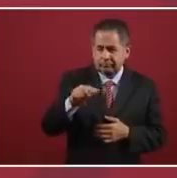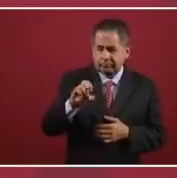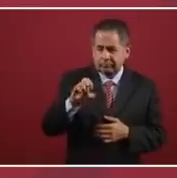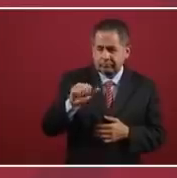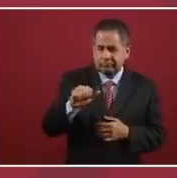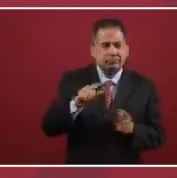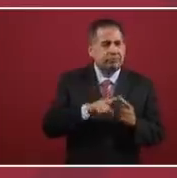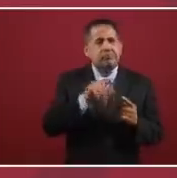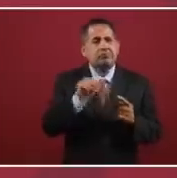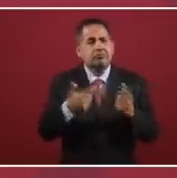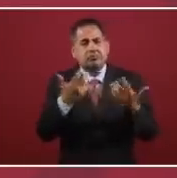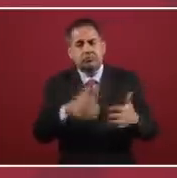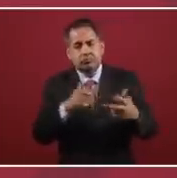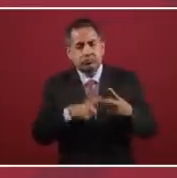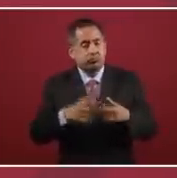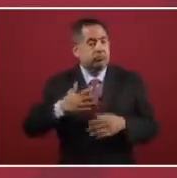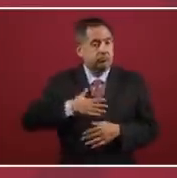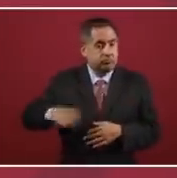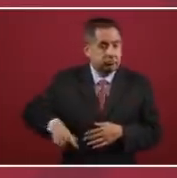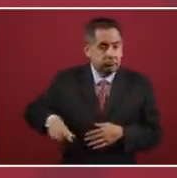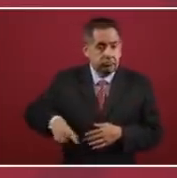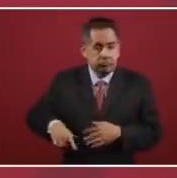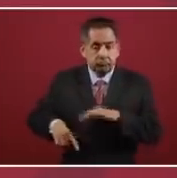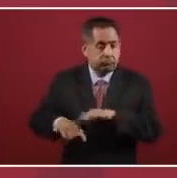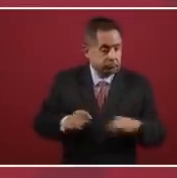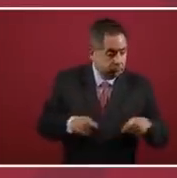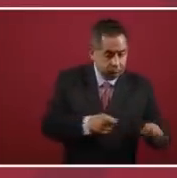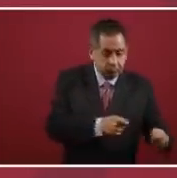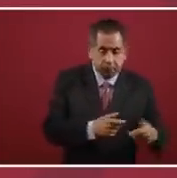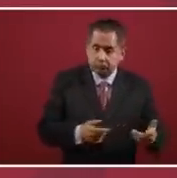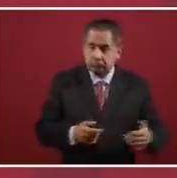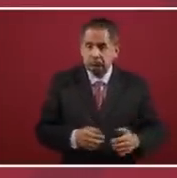empresas que eran del Estado,